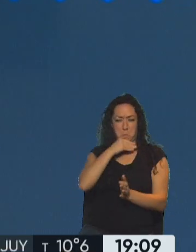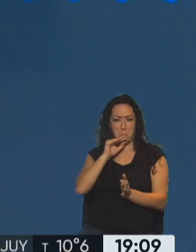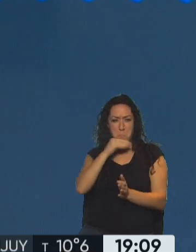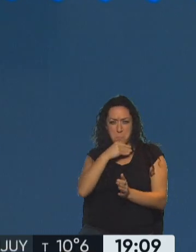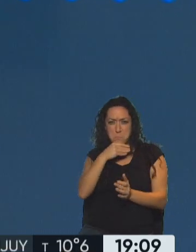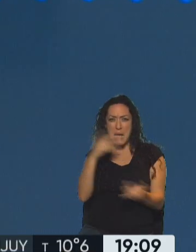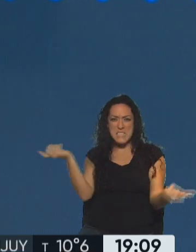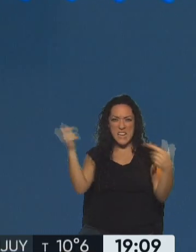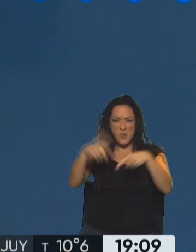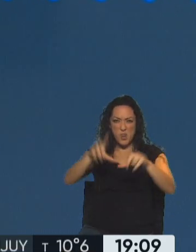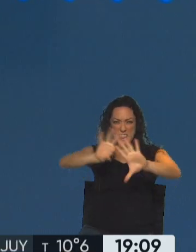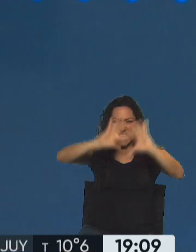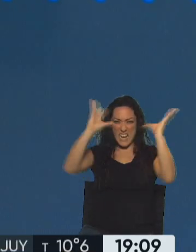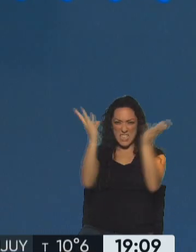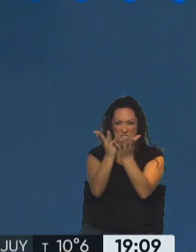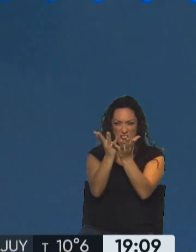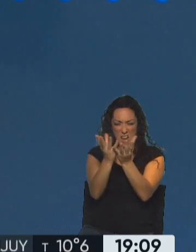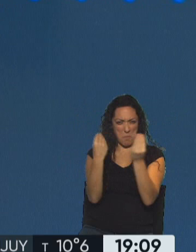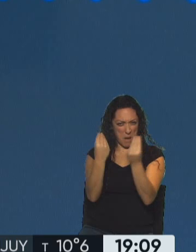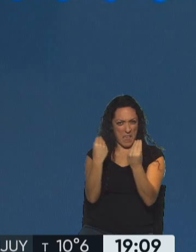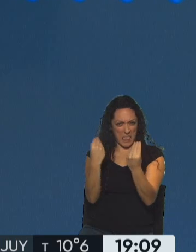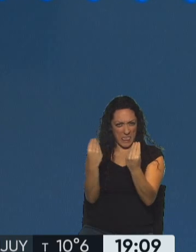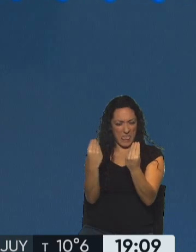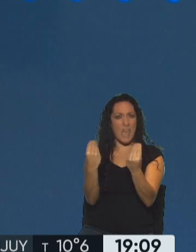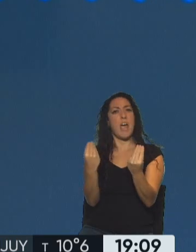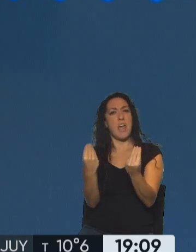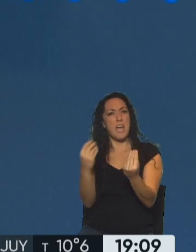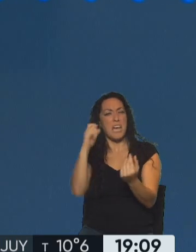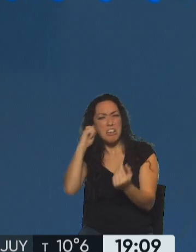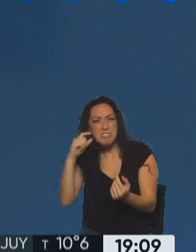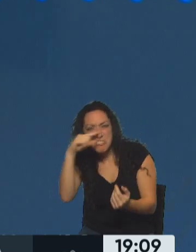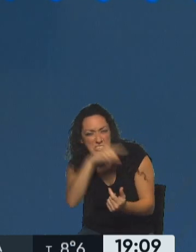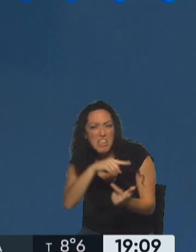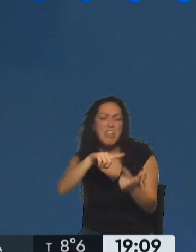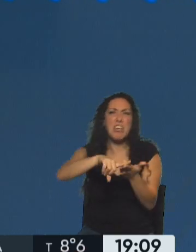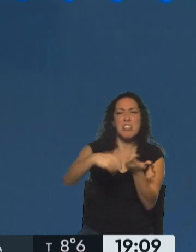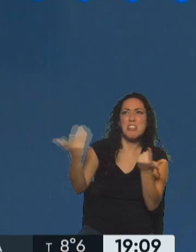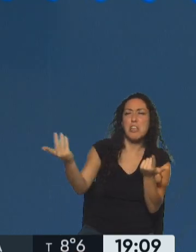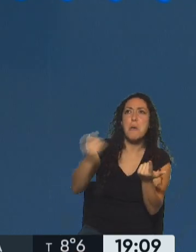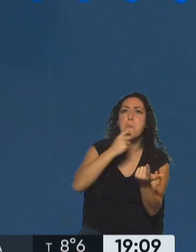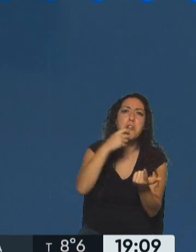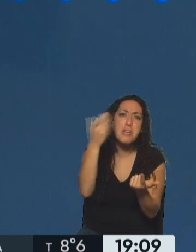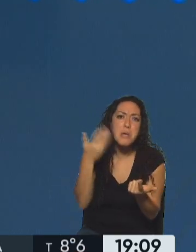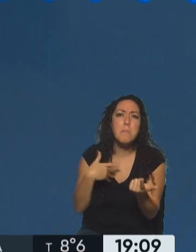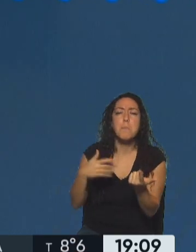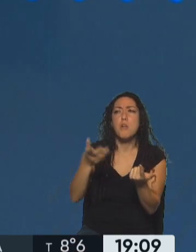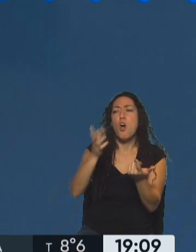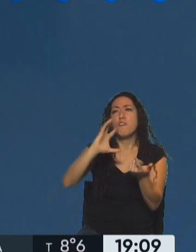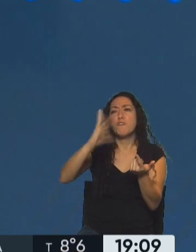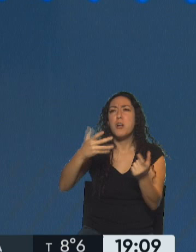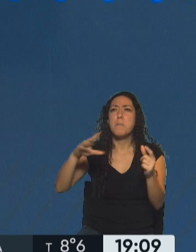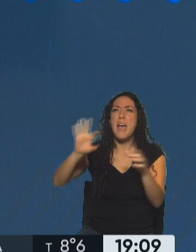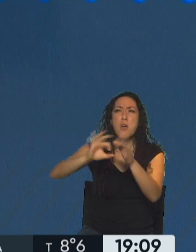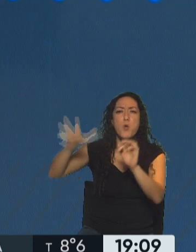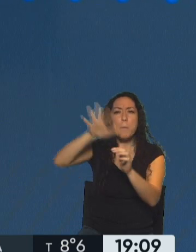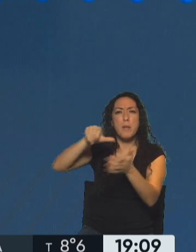a las reuniones internacionales, a las giras internacionales vinculadas al G7, vinculadas a visitas por países